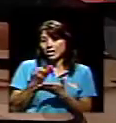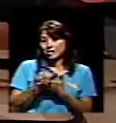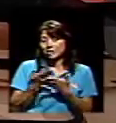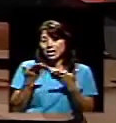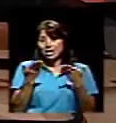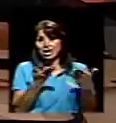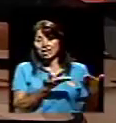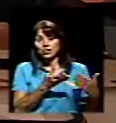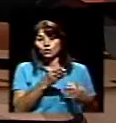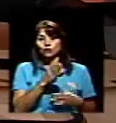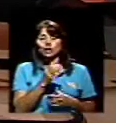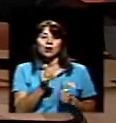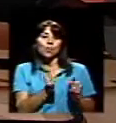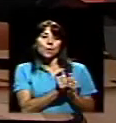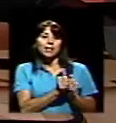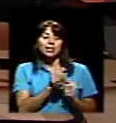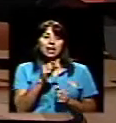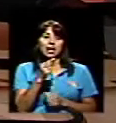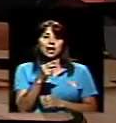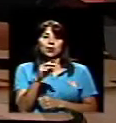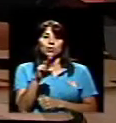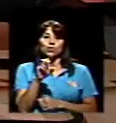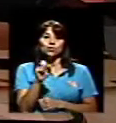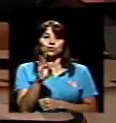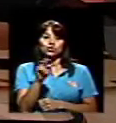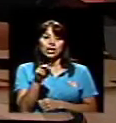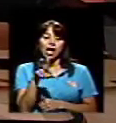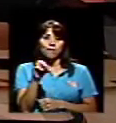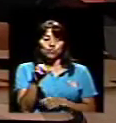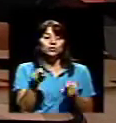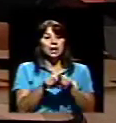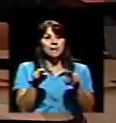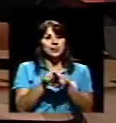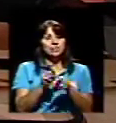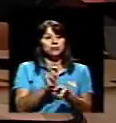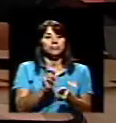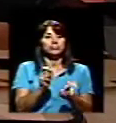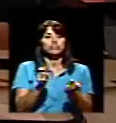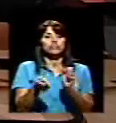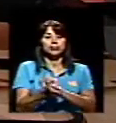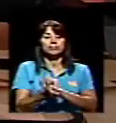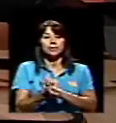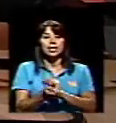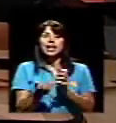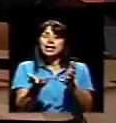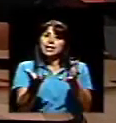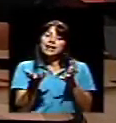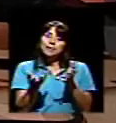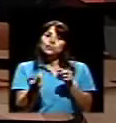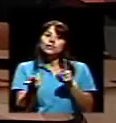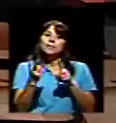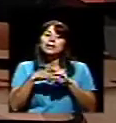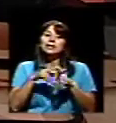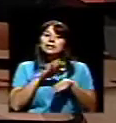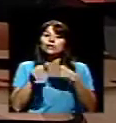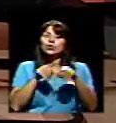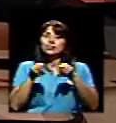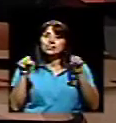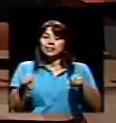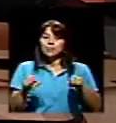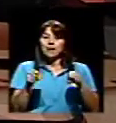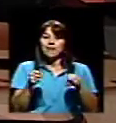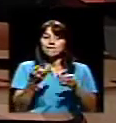acompaña Gustavo, también hemos estado haciendo modificaciones, queremos implementar todo el sistema financiero